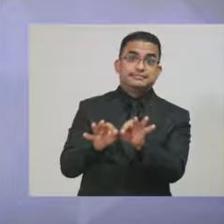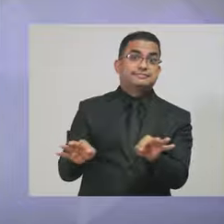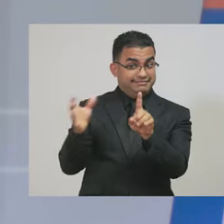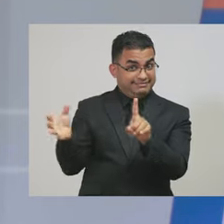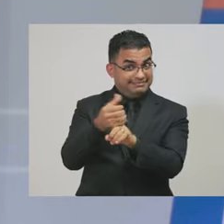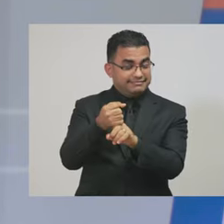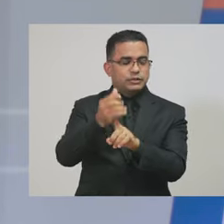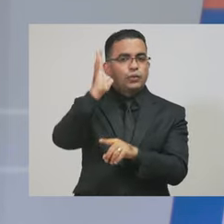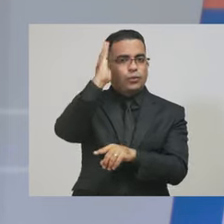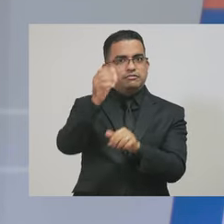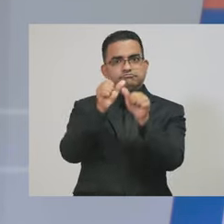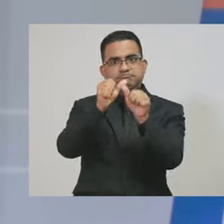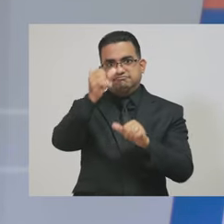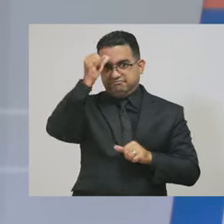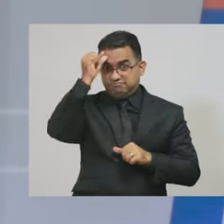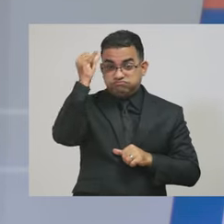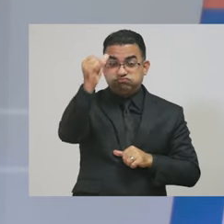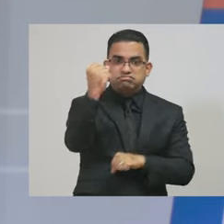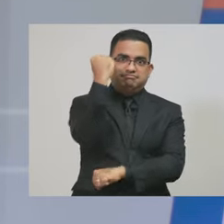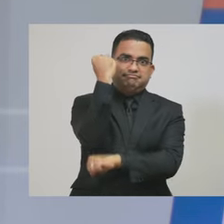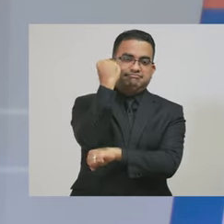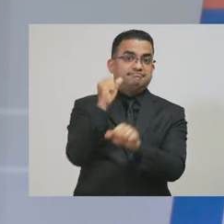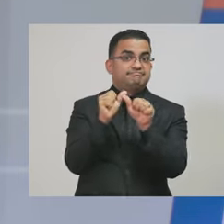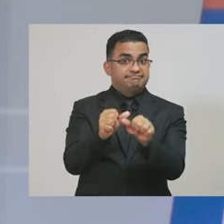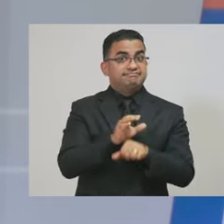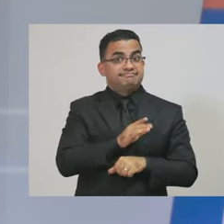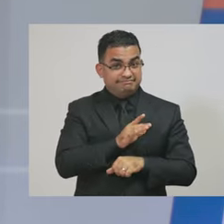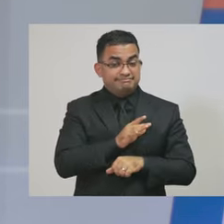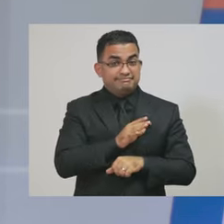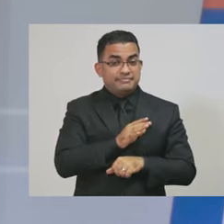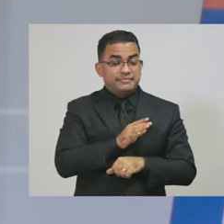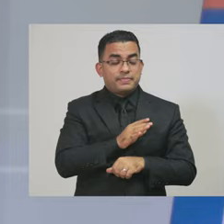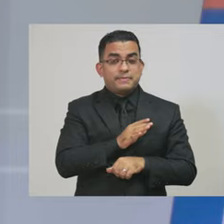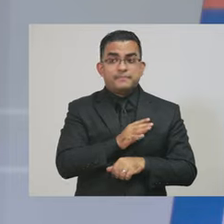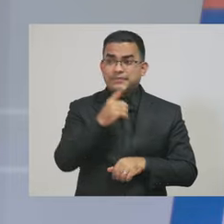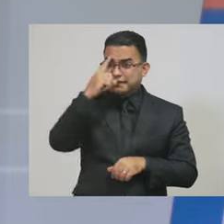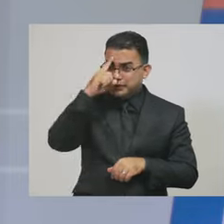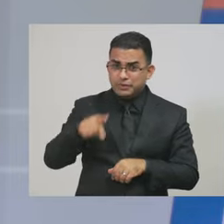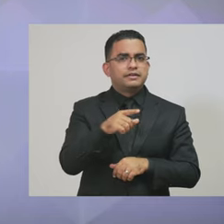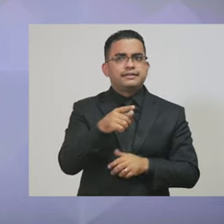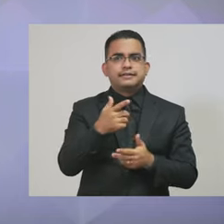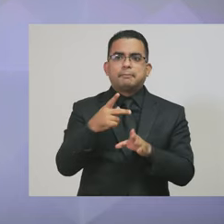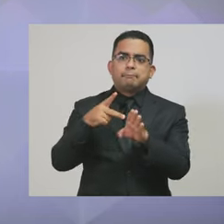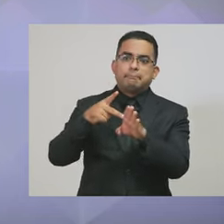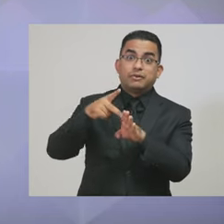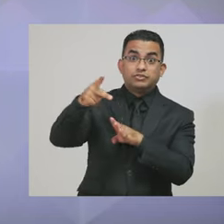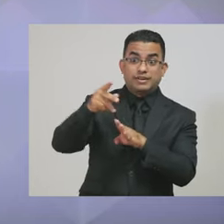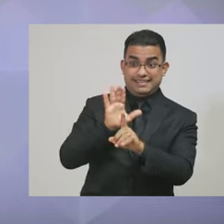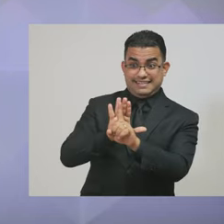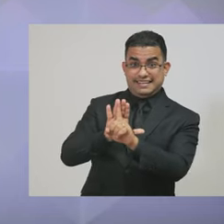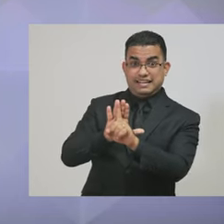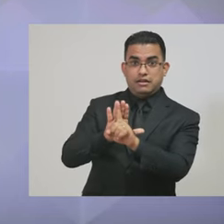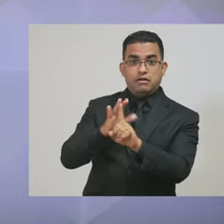tus metas pero te aseguro que las conquistas por esta vía son duraderas y sostenibles en todo y para